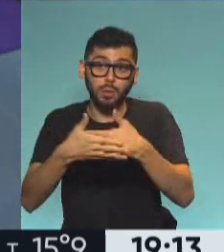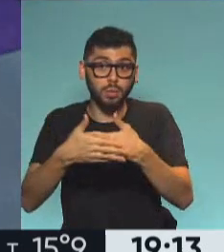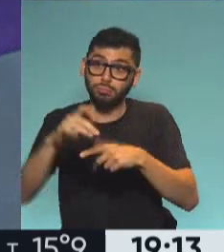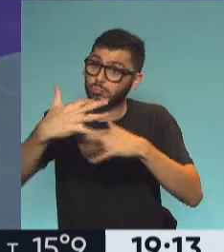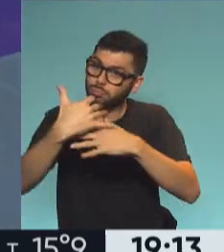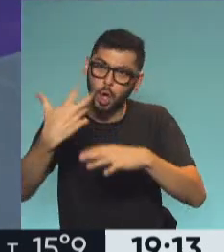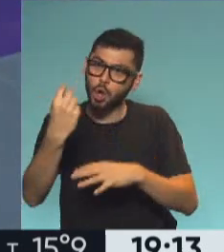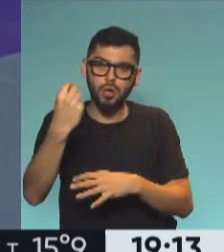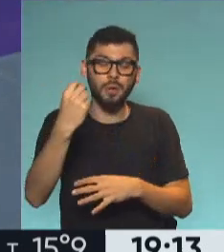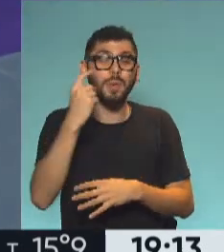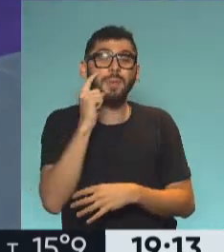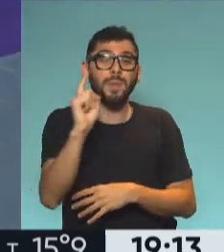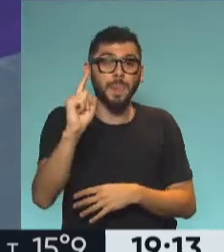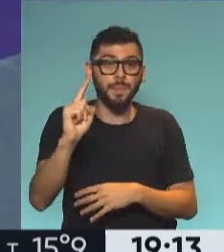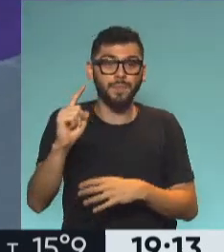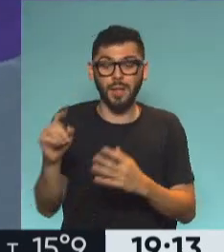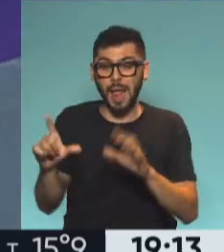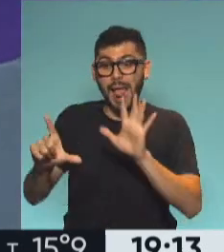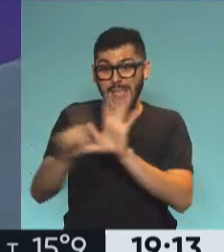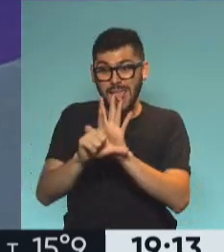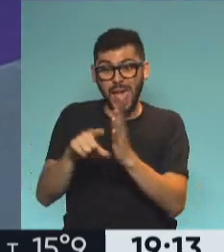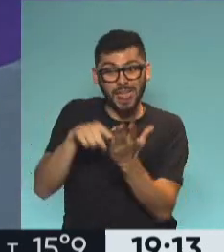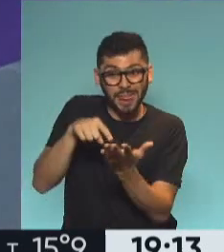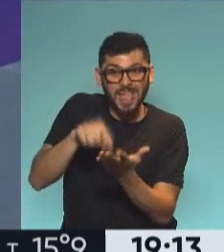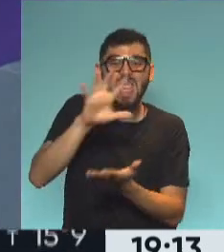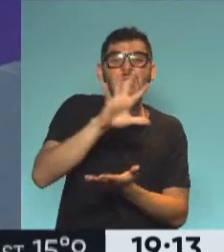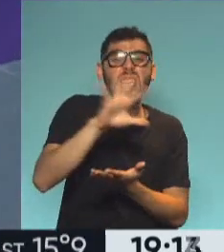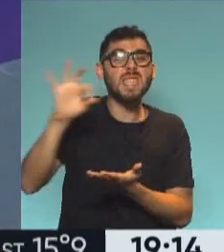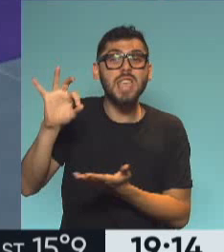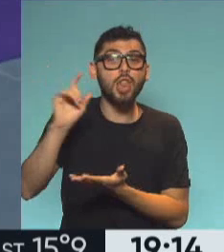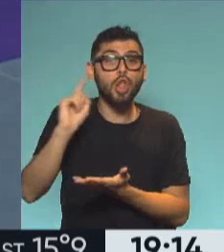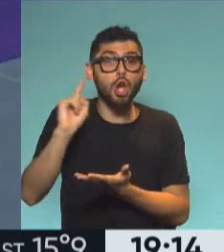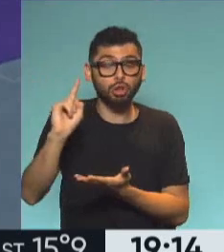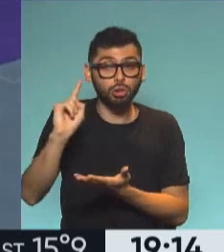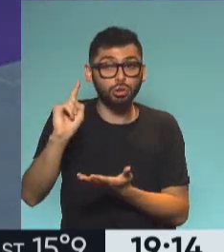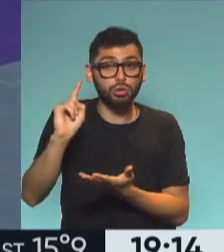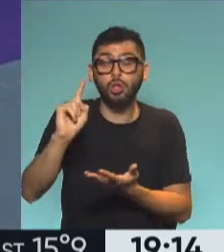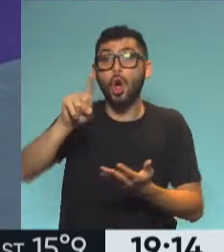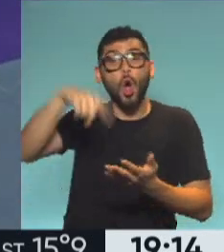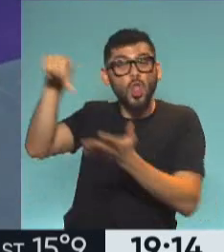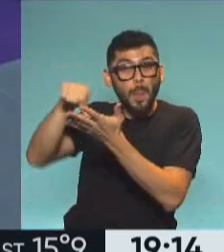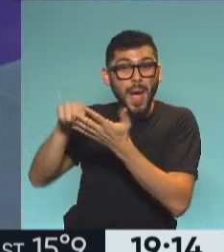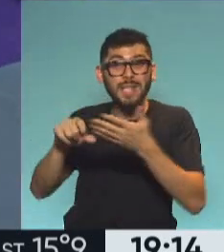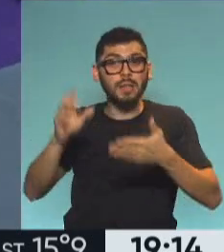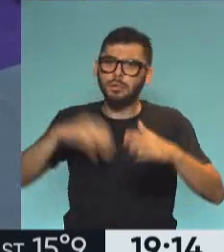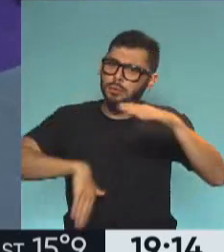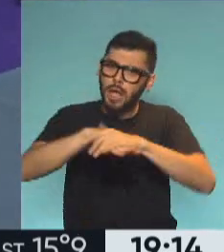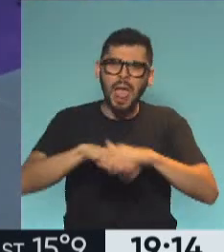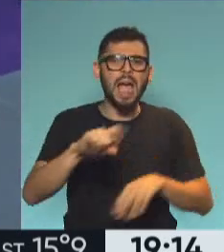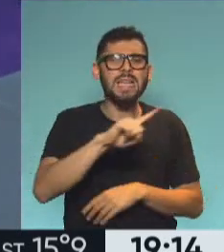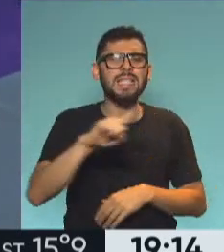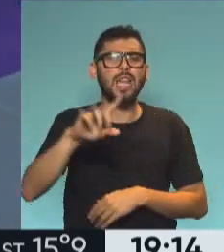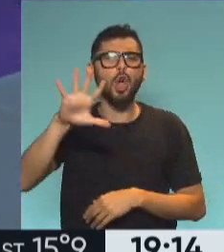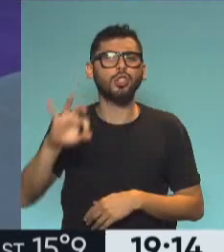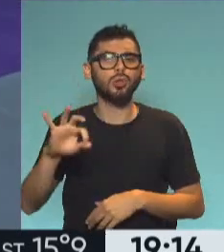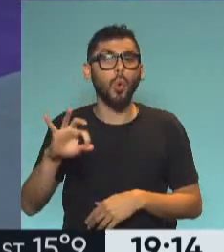cosa. El número sugerido en el proyecto de ley es de 500. Otros países lo han hecho con 150. Otros